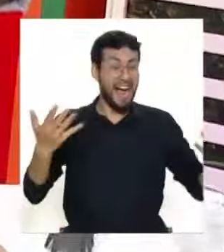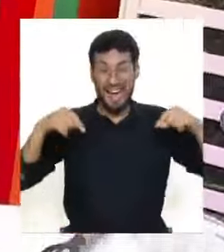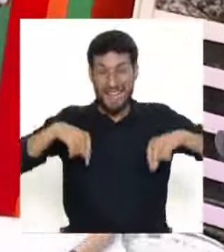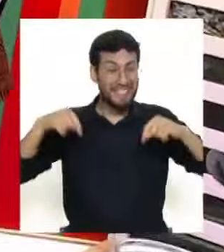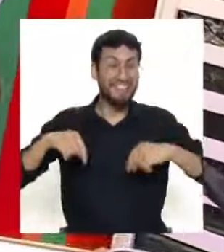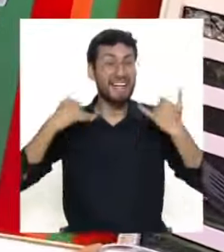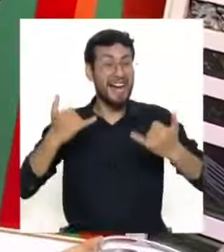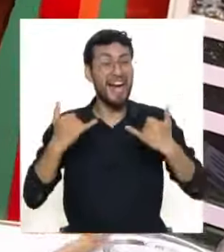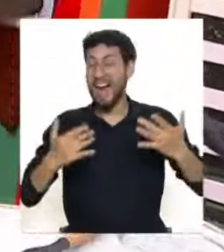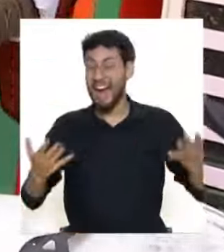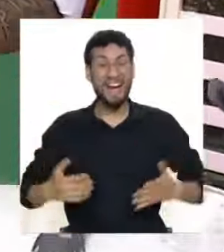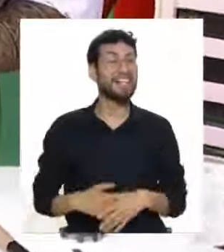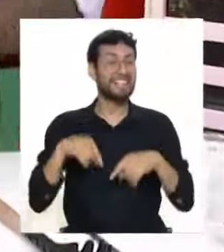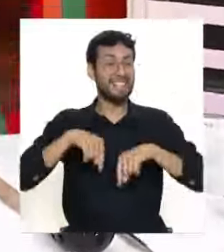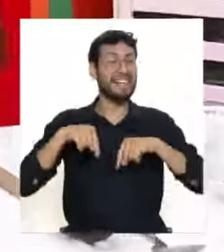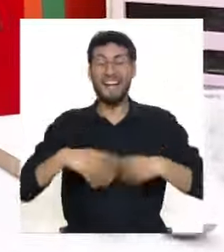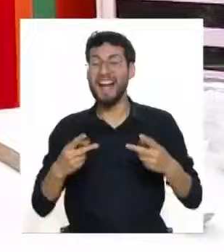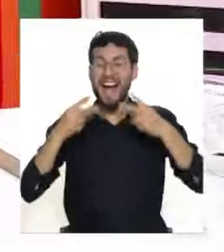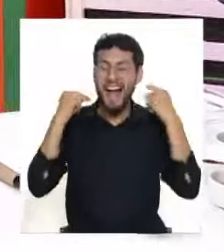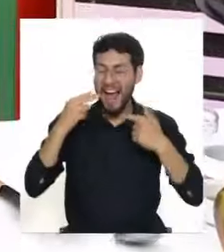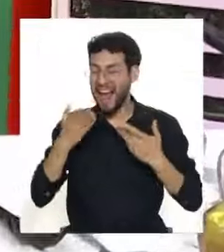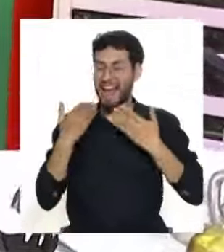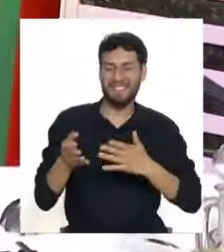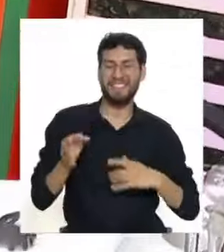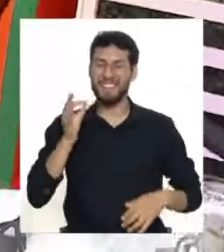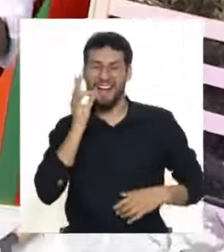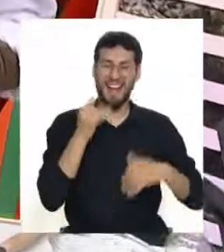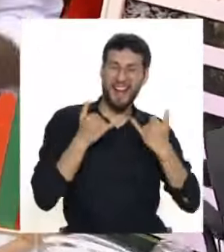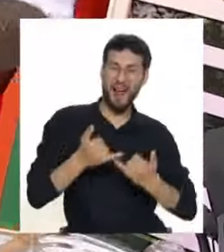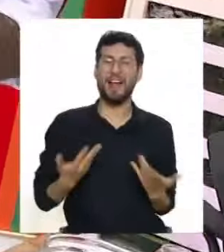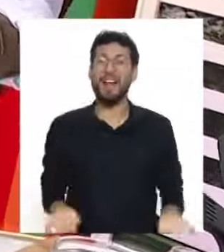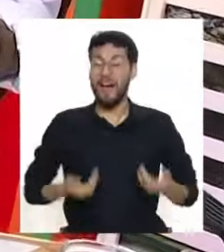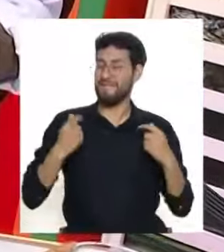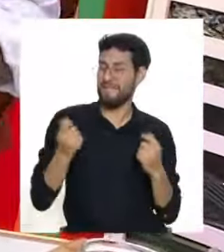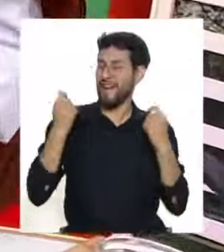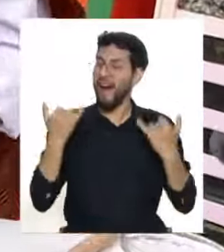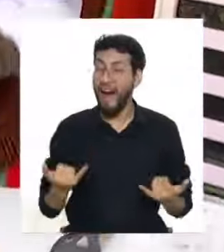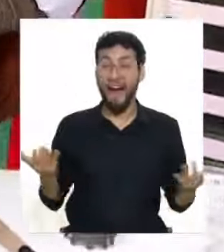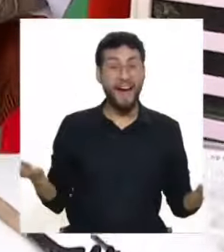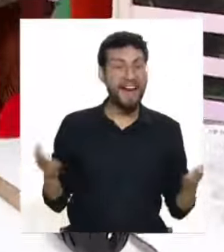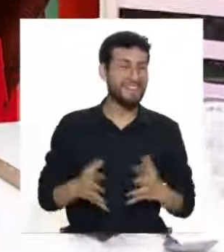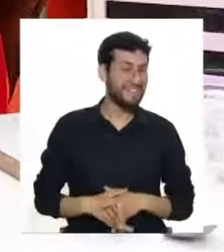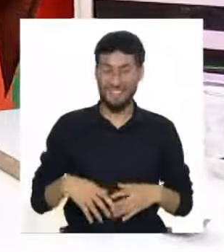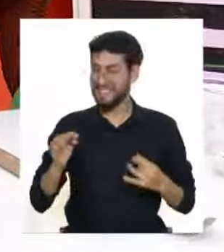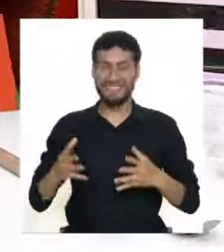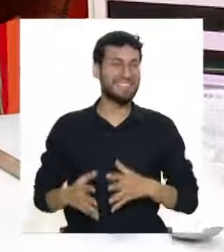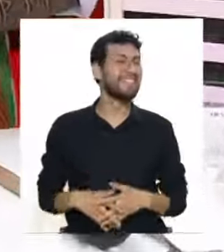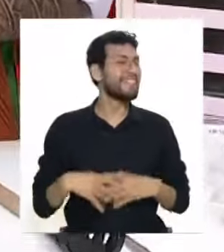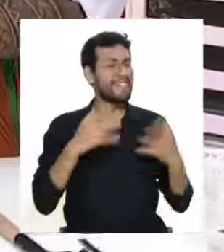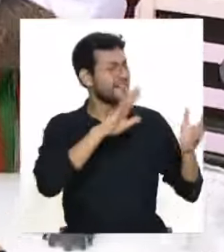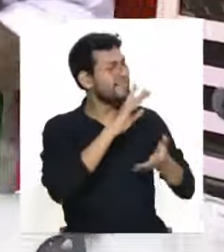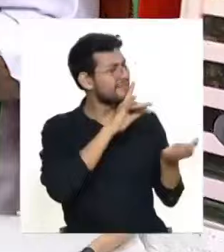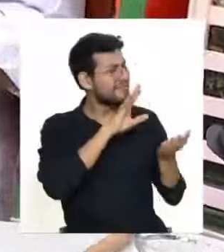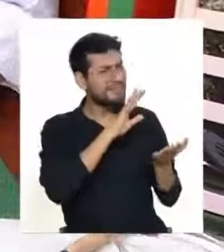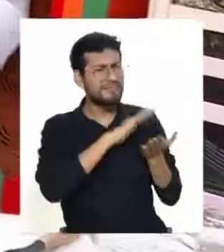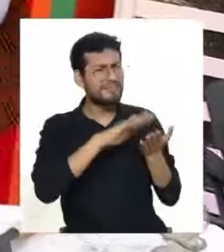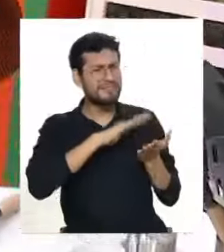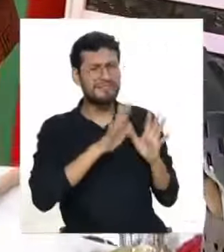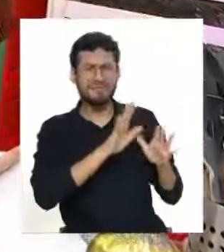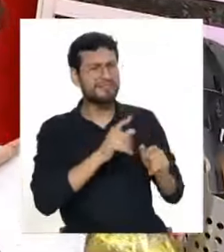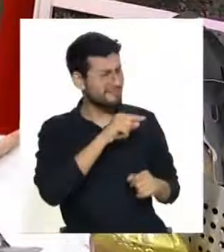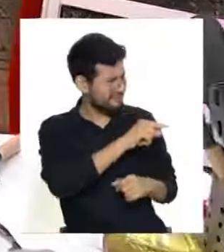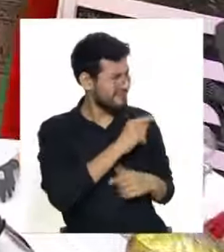aquí hoy día vamos a hacer plato acá de la selva? Qué rico, vamos a celebrar la fiesta hoy día. El chamán piso. Claro que sí. Tengo mis achaculantros aquí.